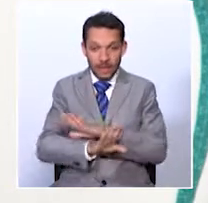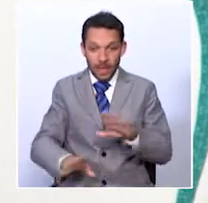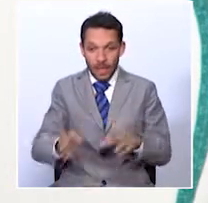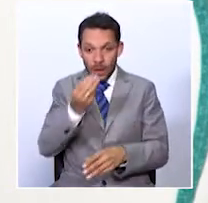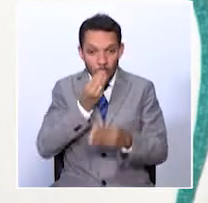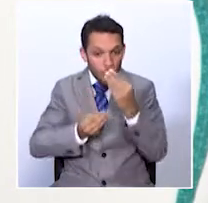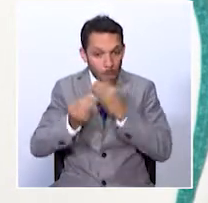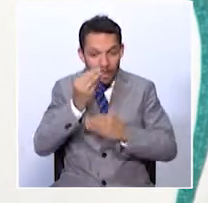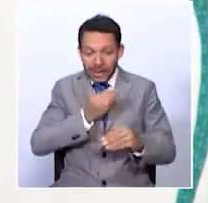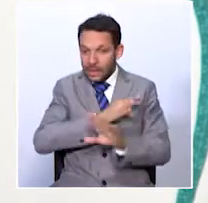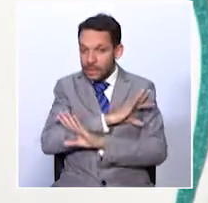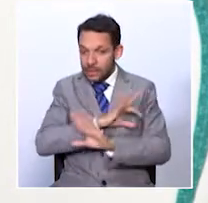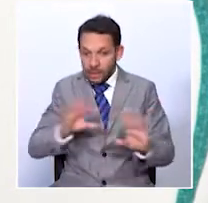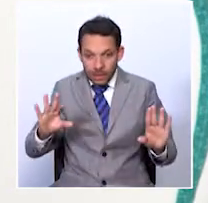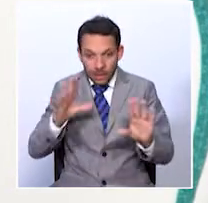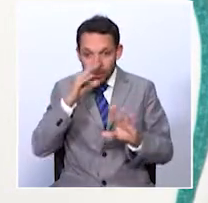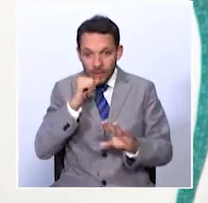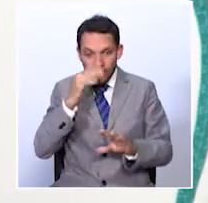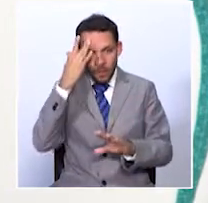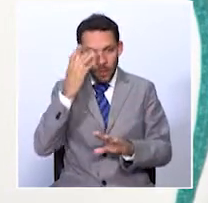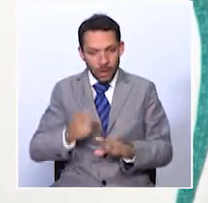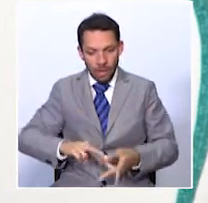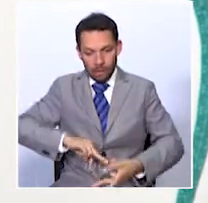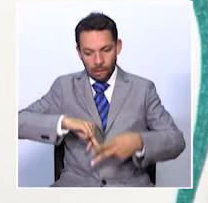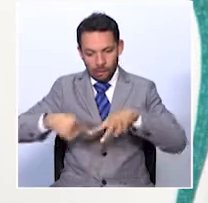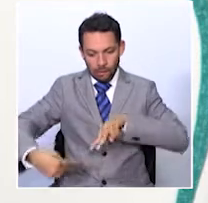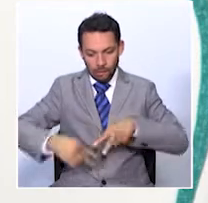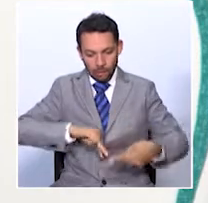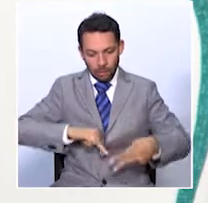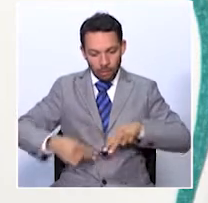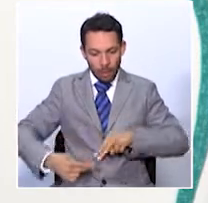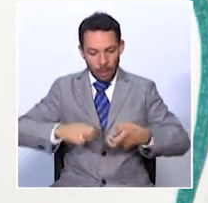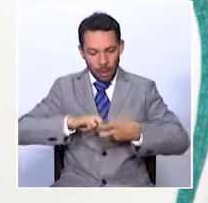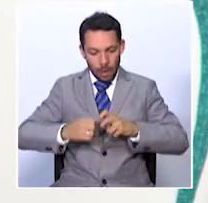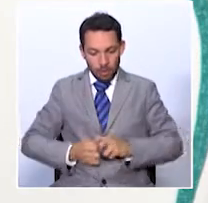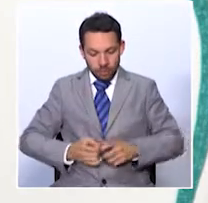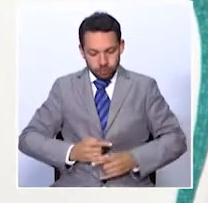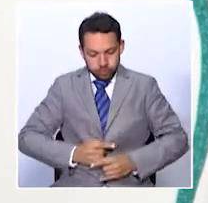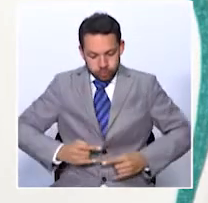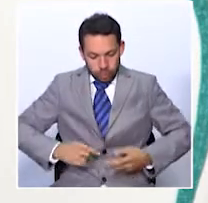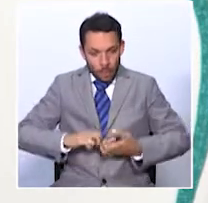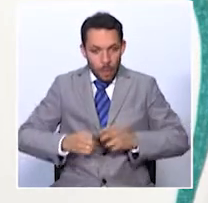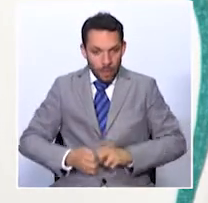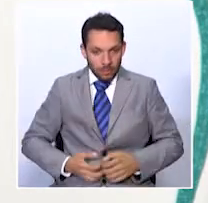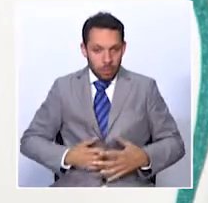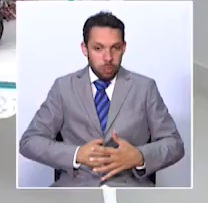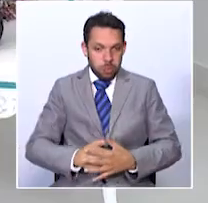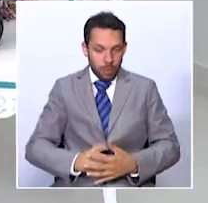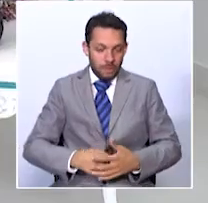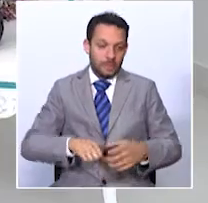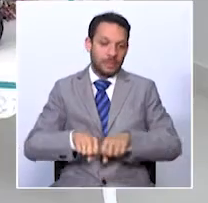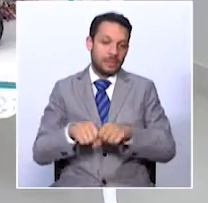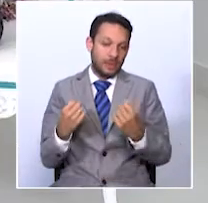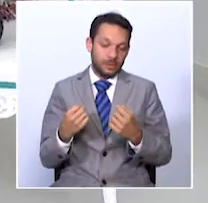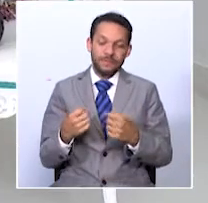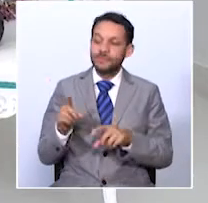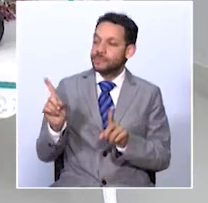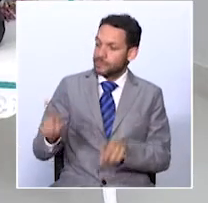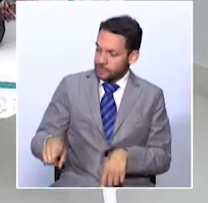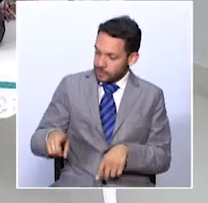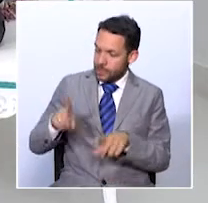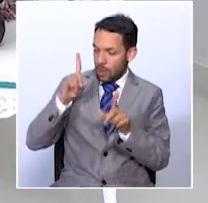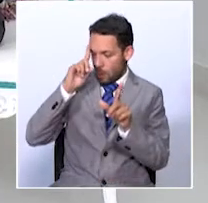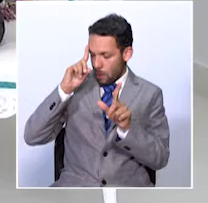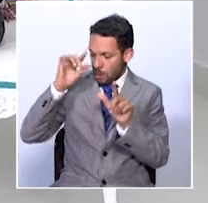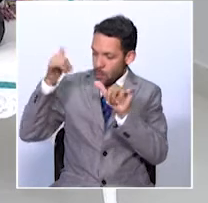qué? Porque obviamente nos vamos a alterar. Entonces, doctor Jorge Enrique, usted me va a ilustrar más al respecto. El sueño también.